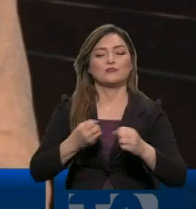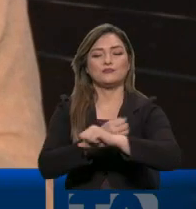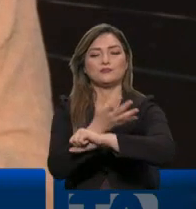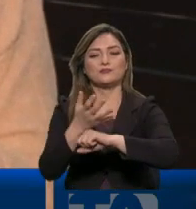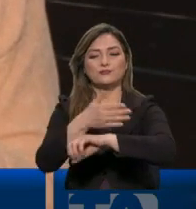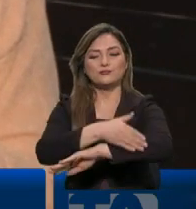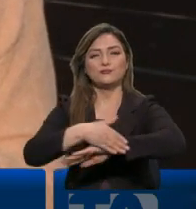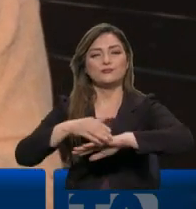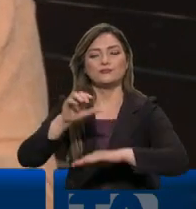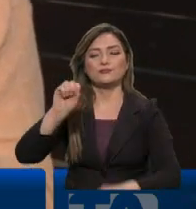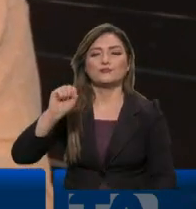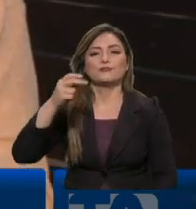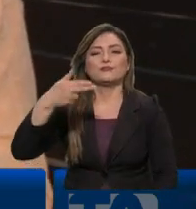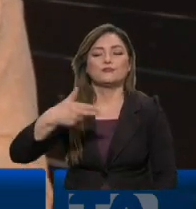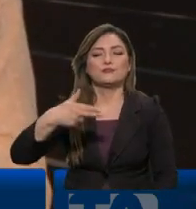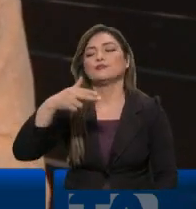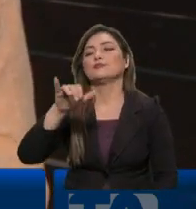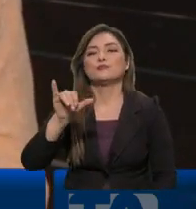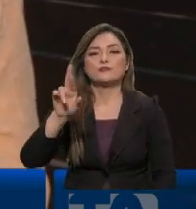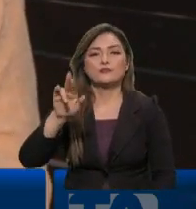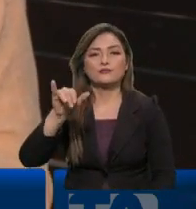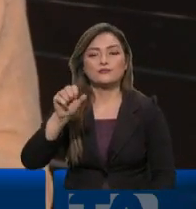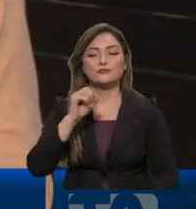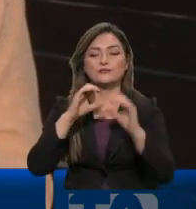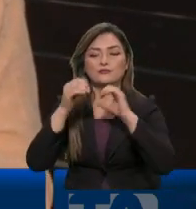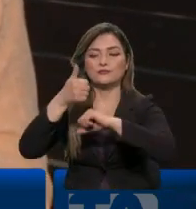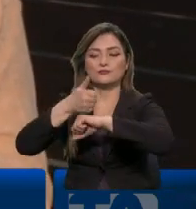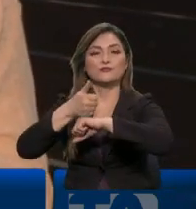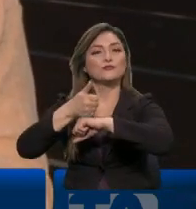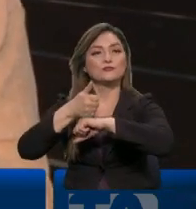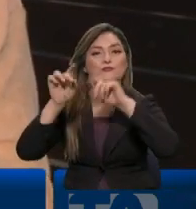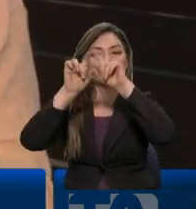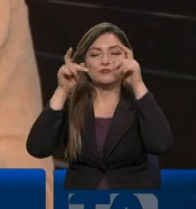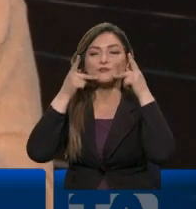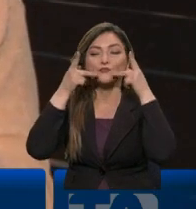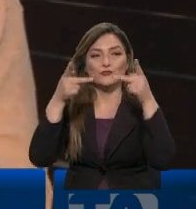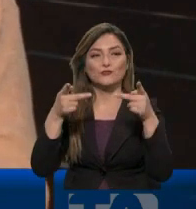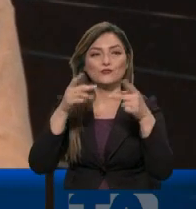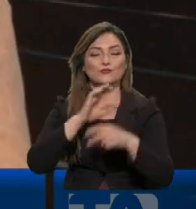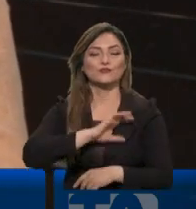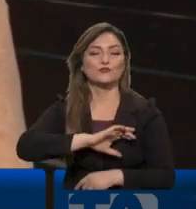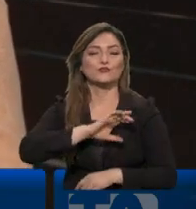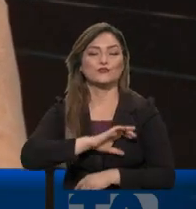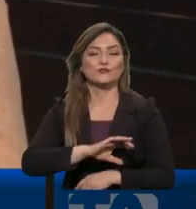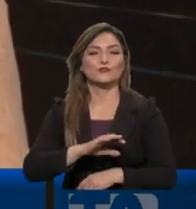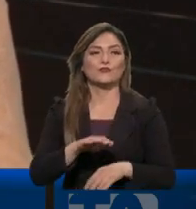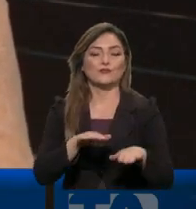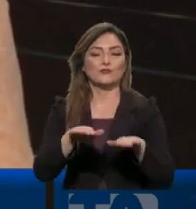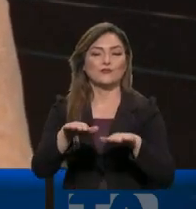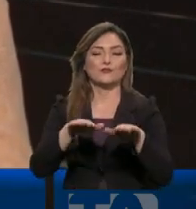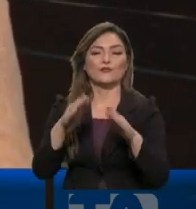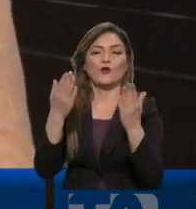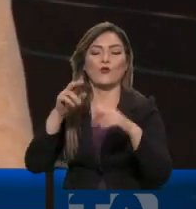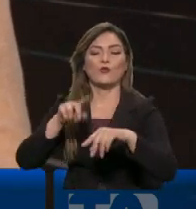en la avenida de los Chiris. En un ratito nosotros estaremos conversando con las autoridades de la empresa pública metropolitana de movilidad y